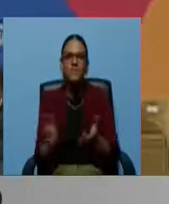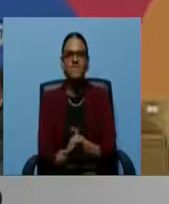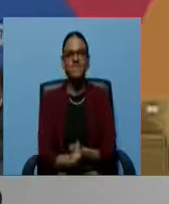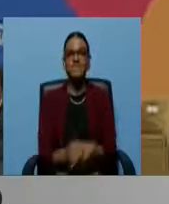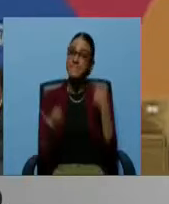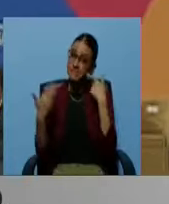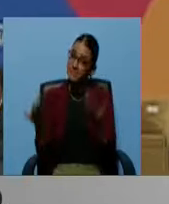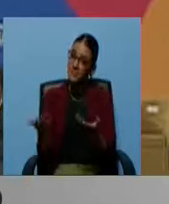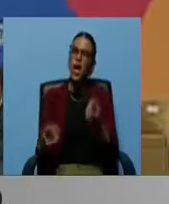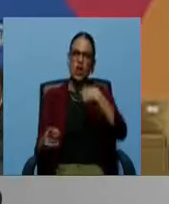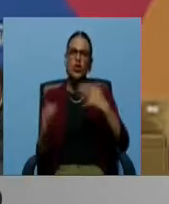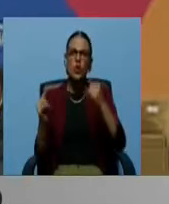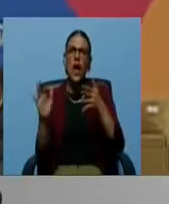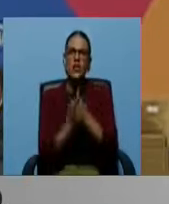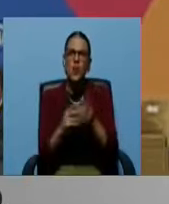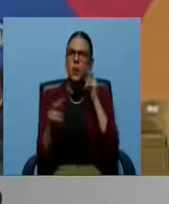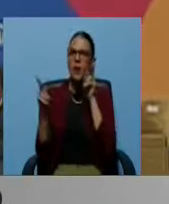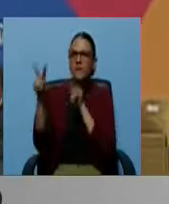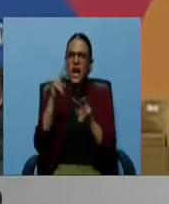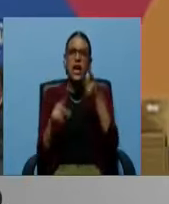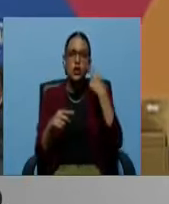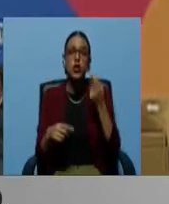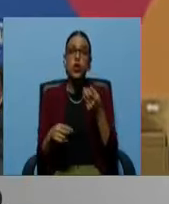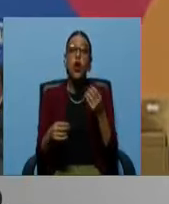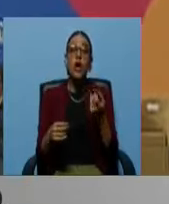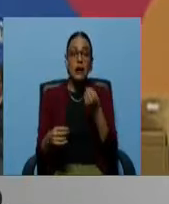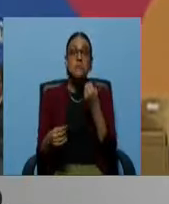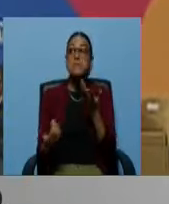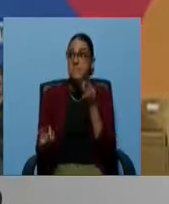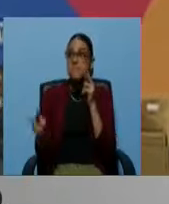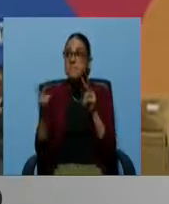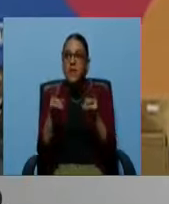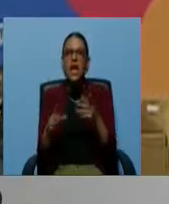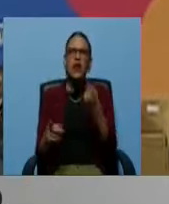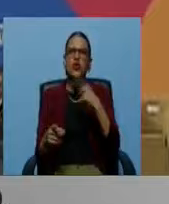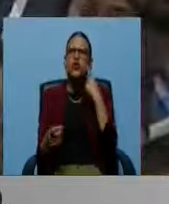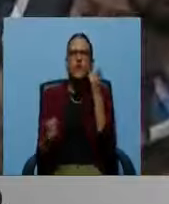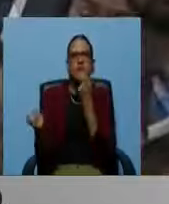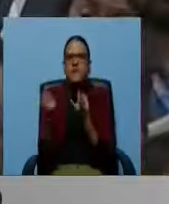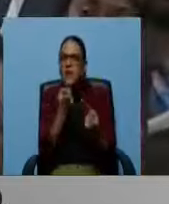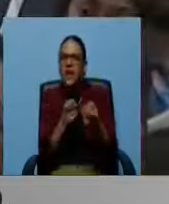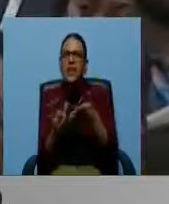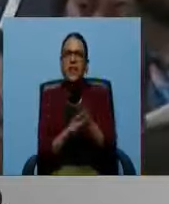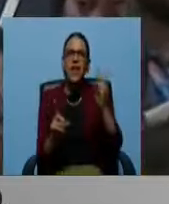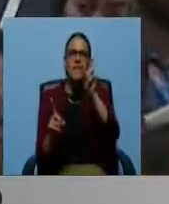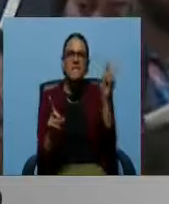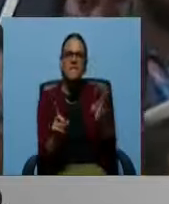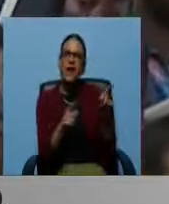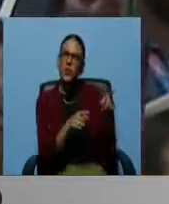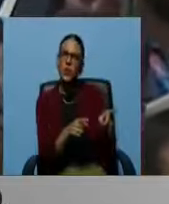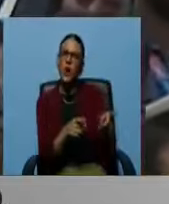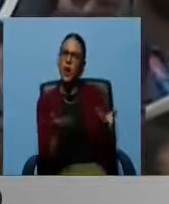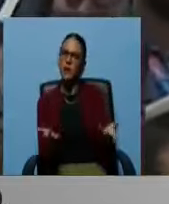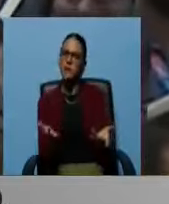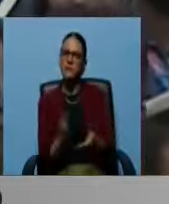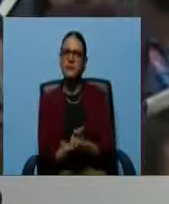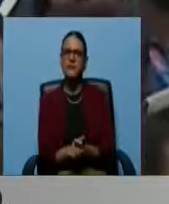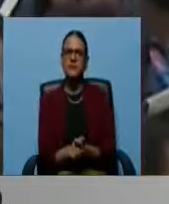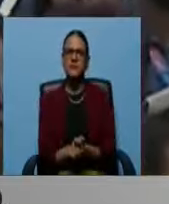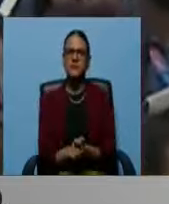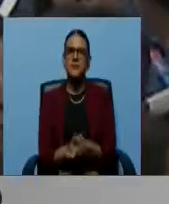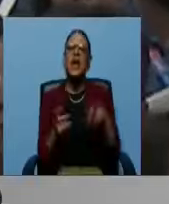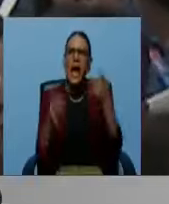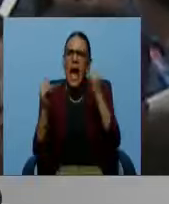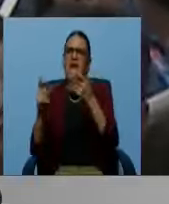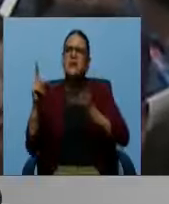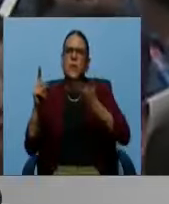Allí tenemos un elemento que vosotros, afortunadamente, creo que es lo único que os falta a los venezolanos. Allí tenemos un